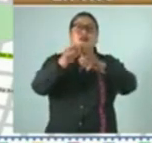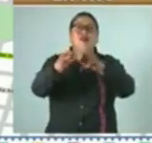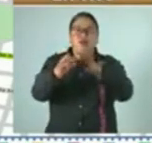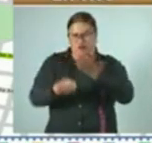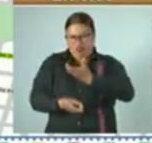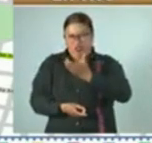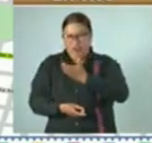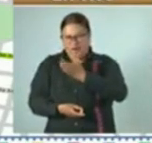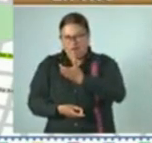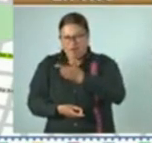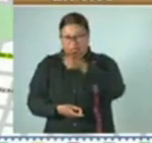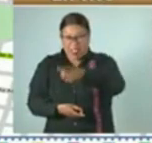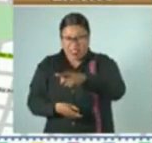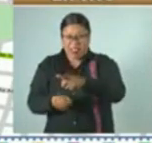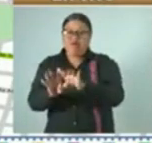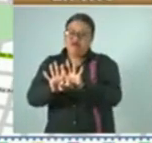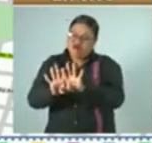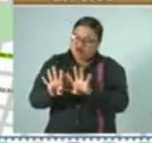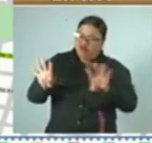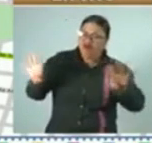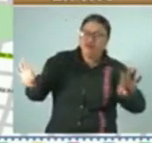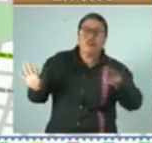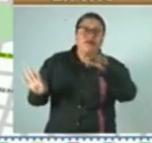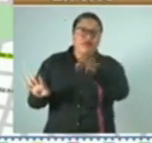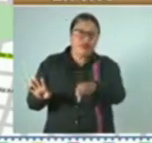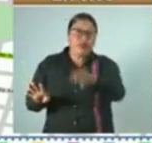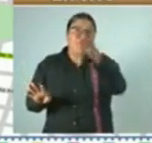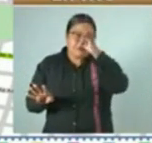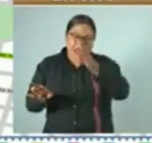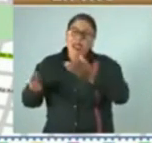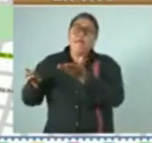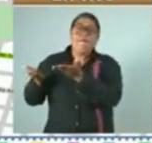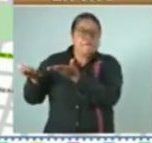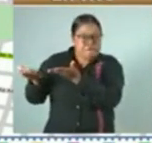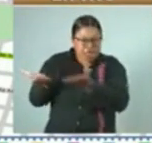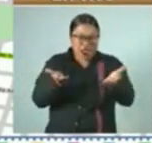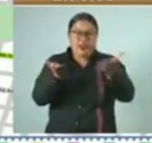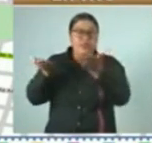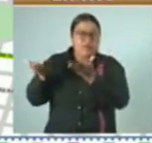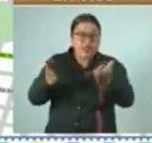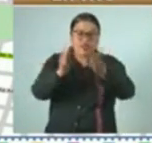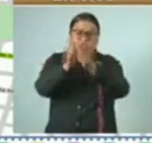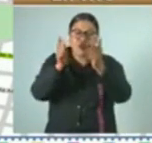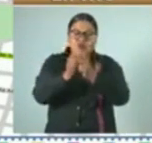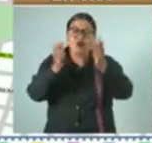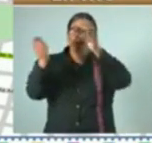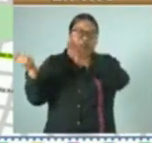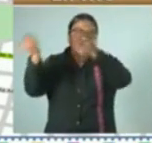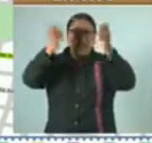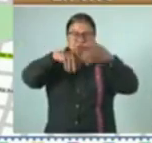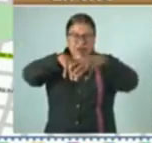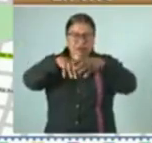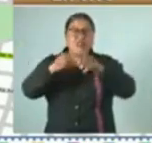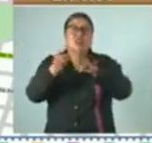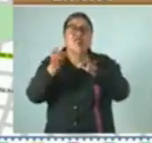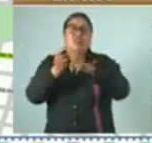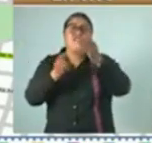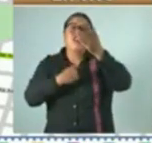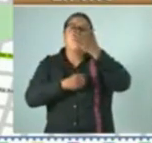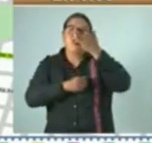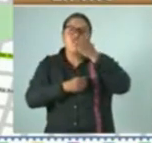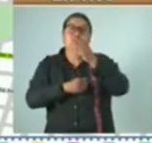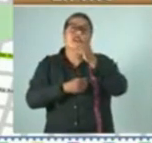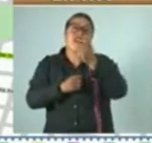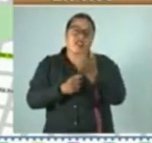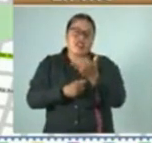se ubicará el templete oficial y por donde cruzarán las delegaciones y seguirán su recorrido por el Portal de Flores y Palacio